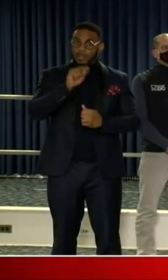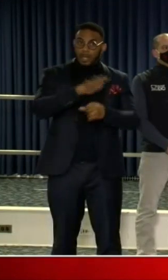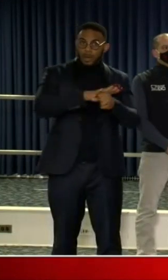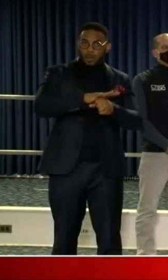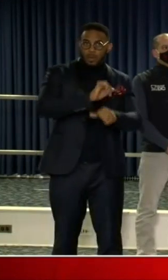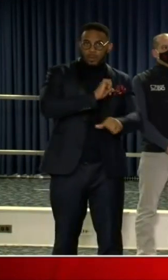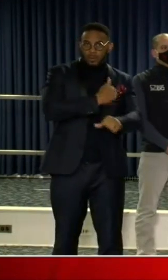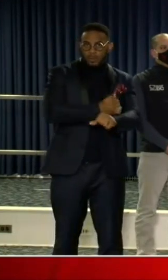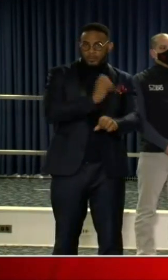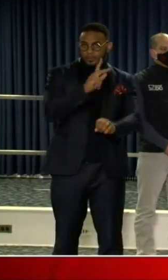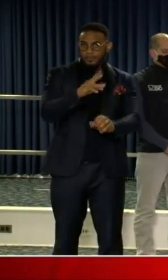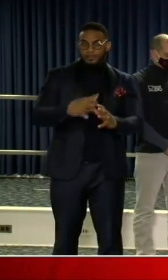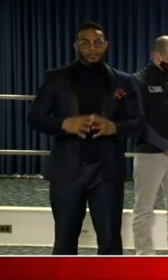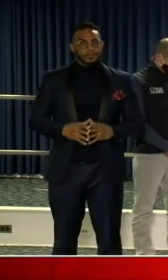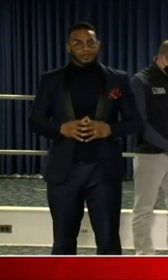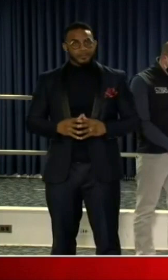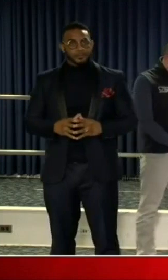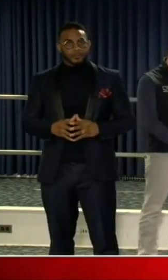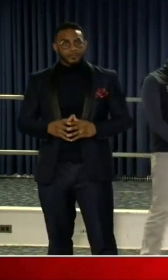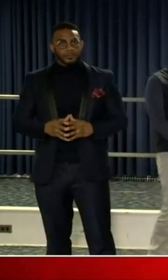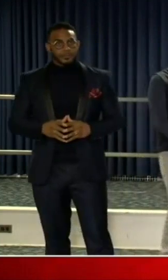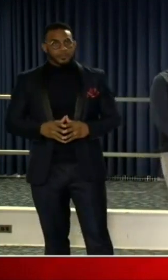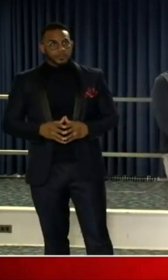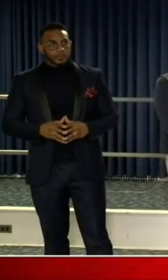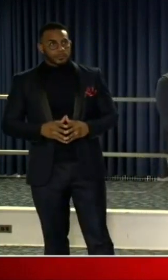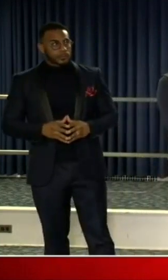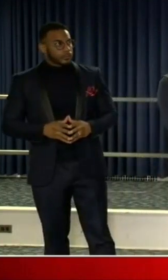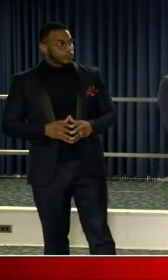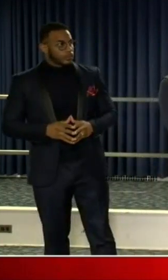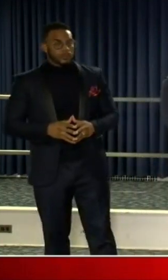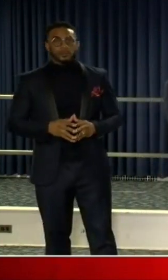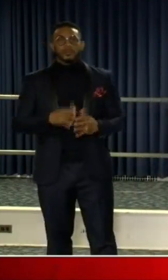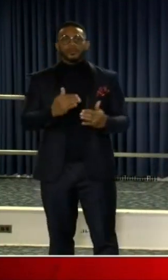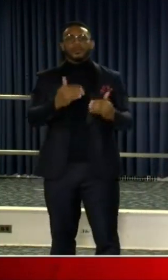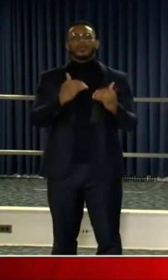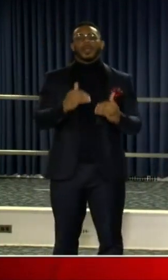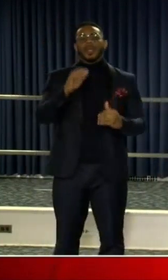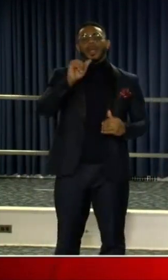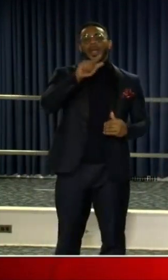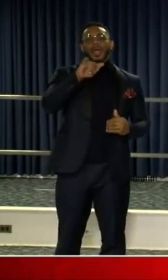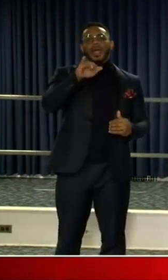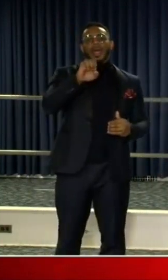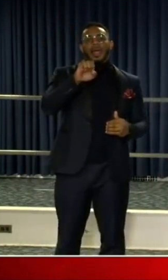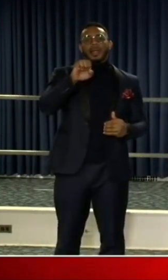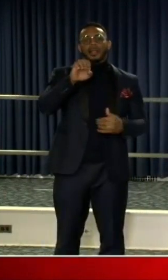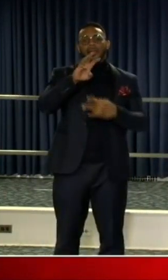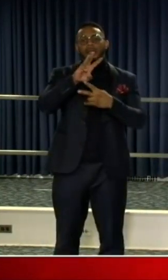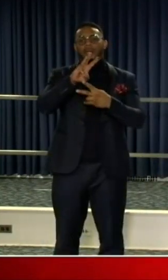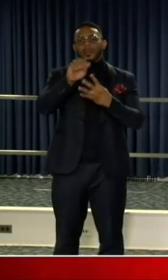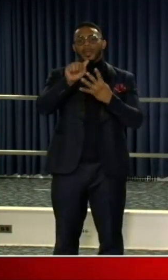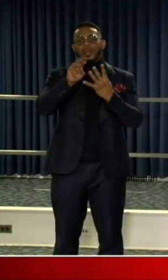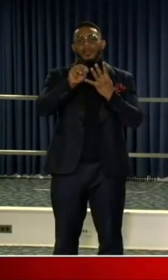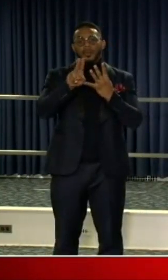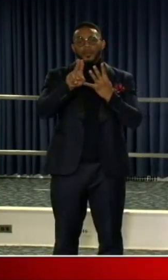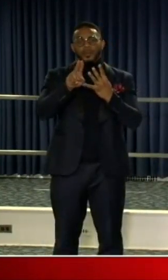y coordinación con las autoridades locales. Ali, WAMU.